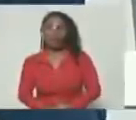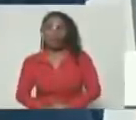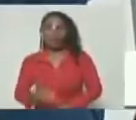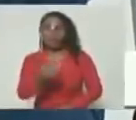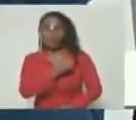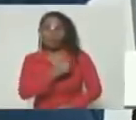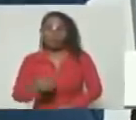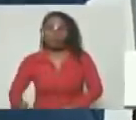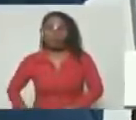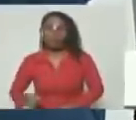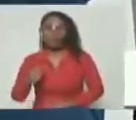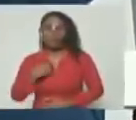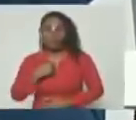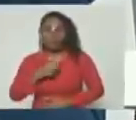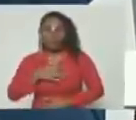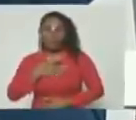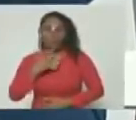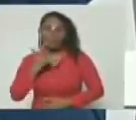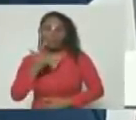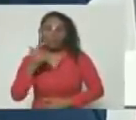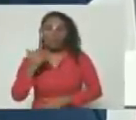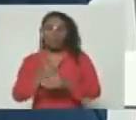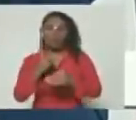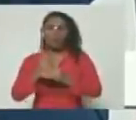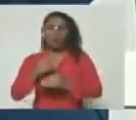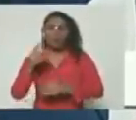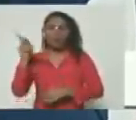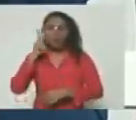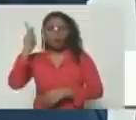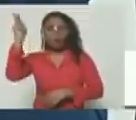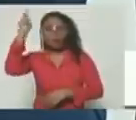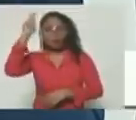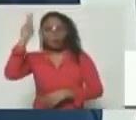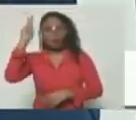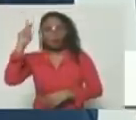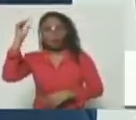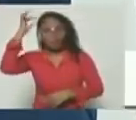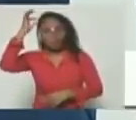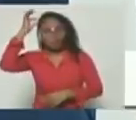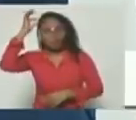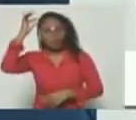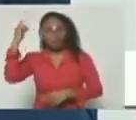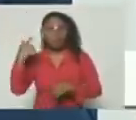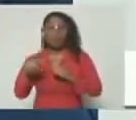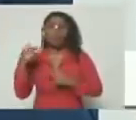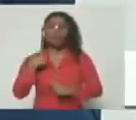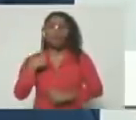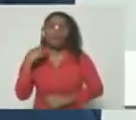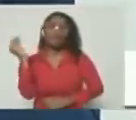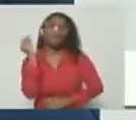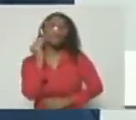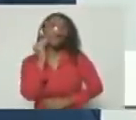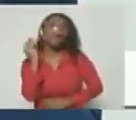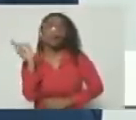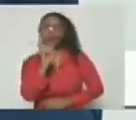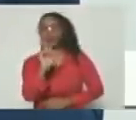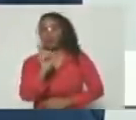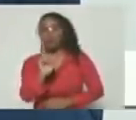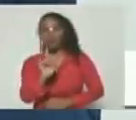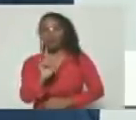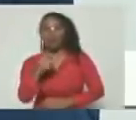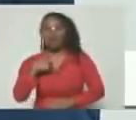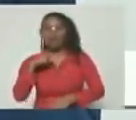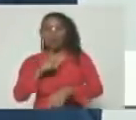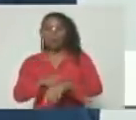Presidente, yo podré ser un indio que viene donde hay cadillo, pajapelú y jala para atrás, pero pendejo no soy. Y llegó el momento de lo